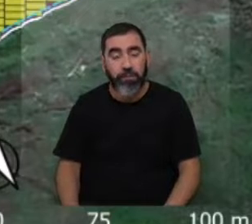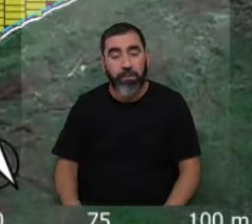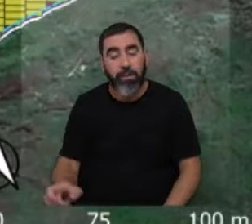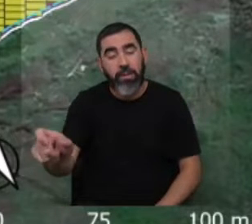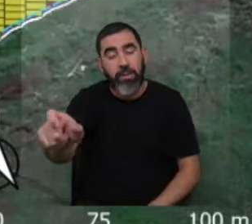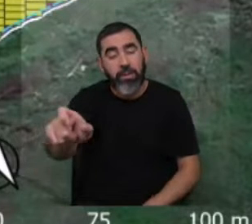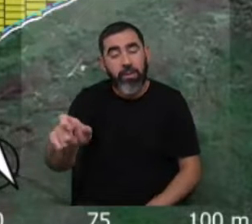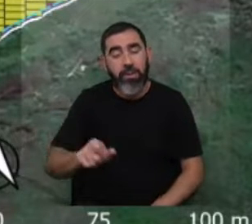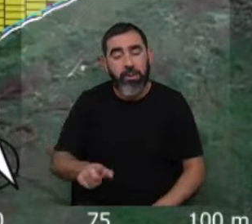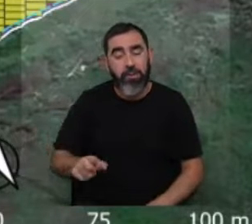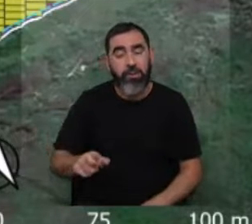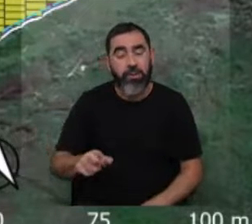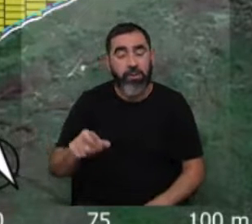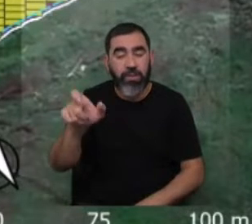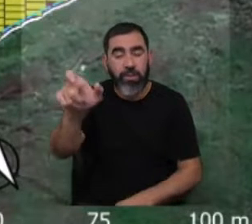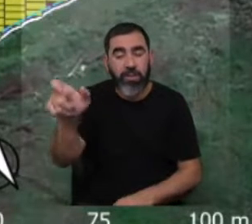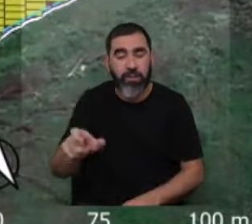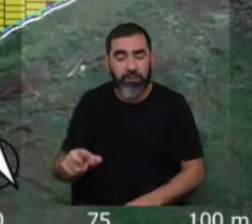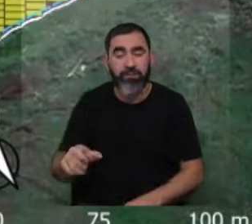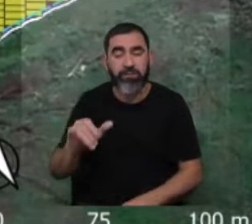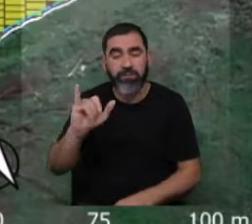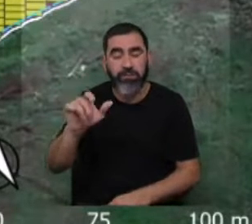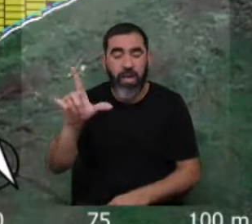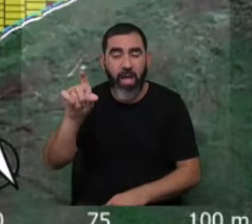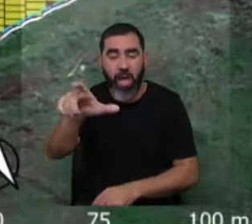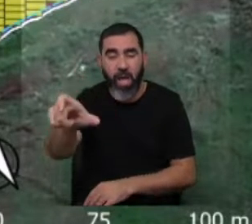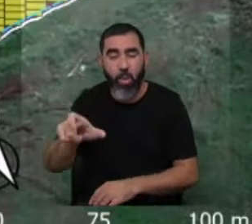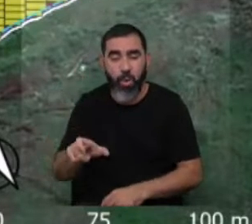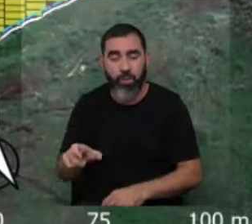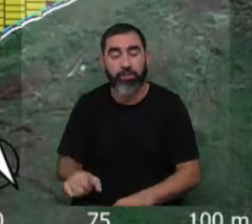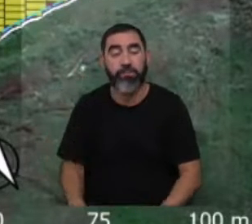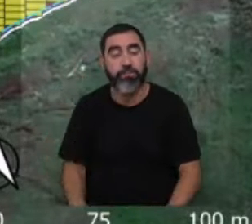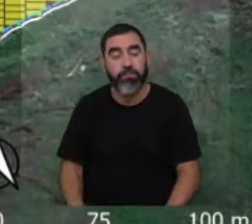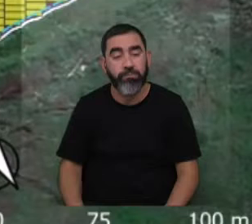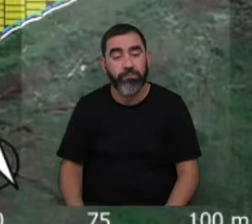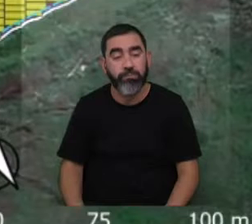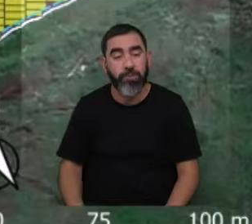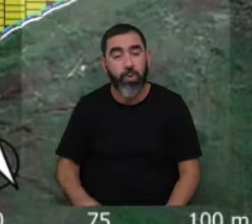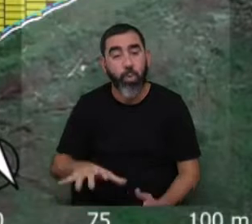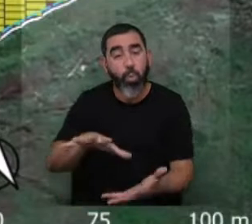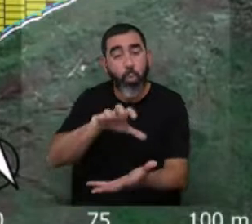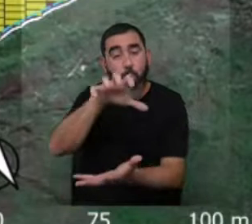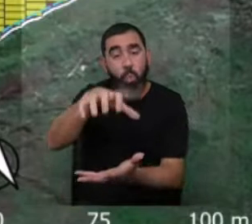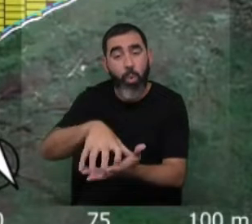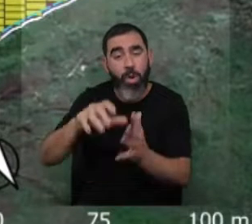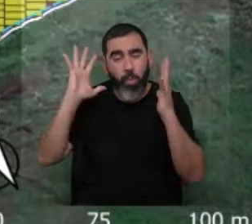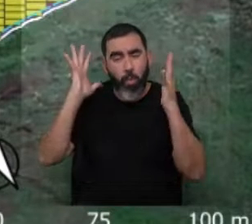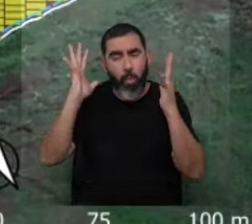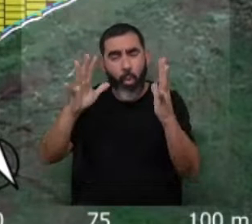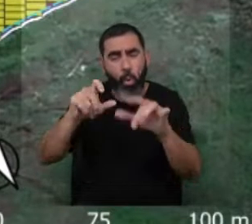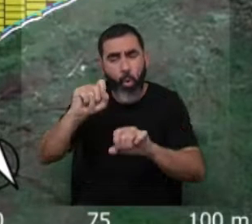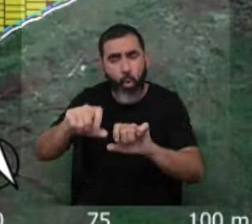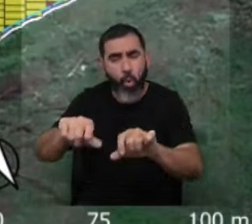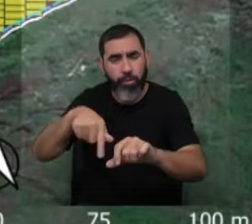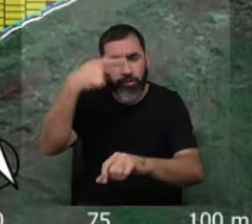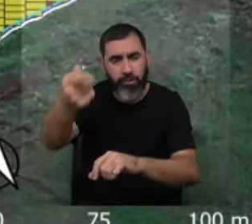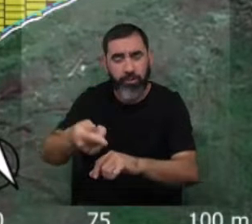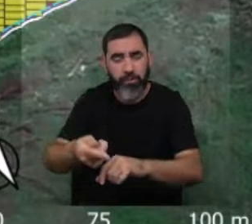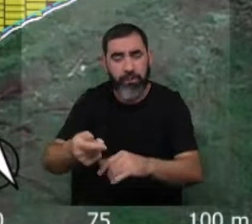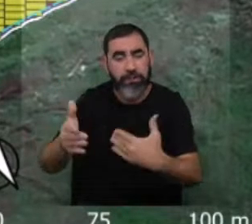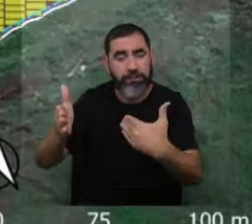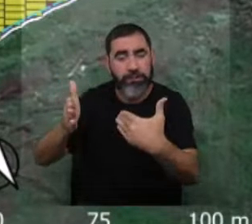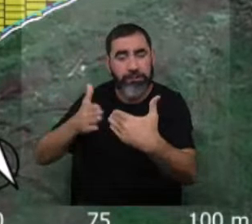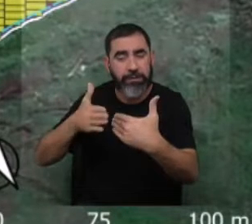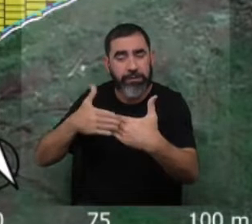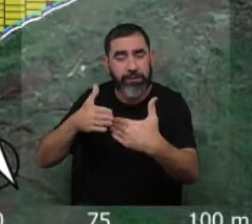es el Miguel. Es una cañada. Una cañada, Cerrillo, donde termina el predio. Y ahí creo que es uno de los lugares donde se plantó un monte posteriormente, ¿no? Es